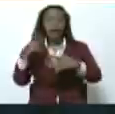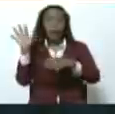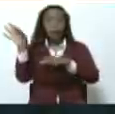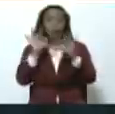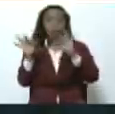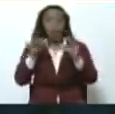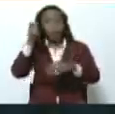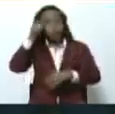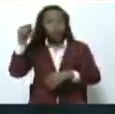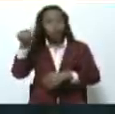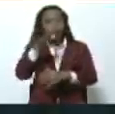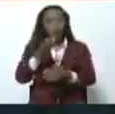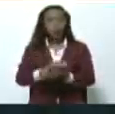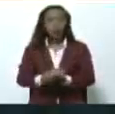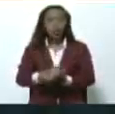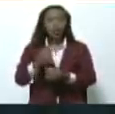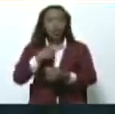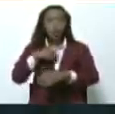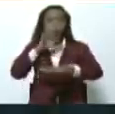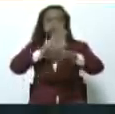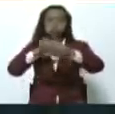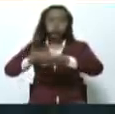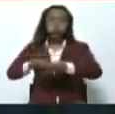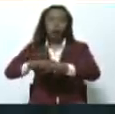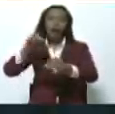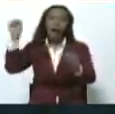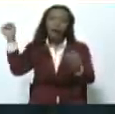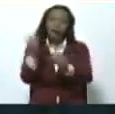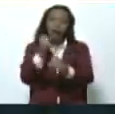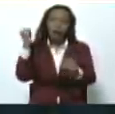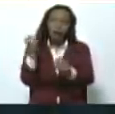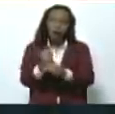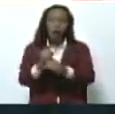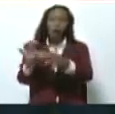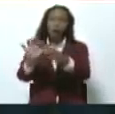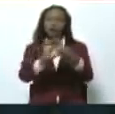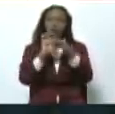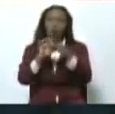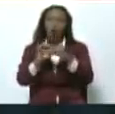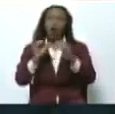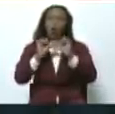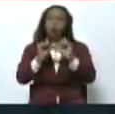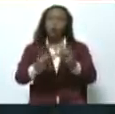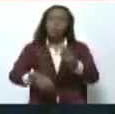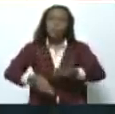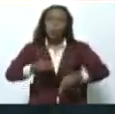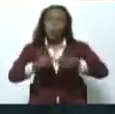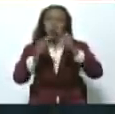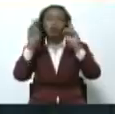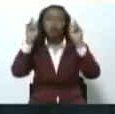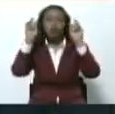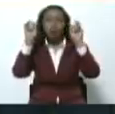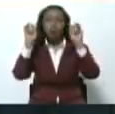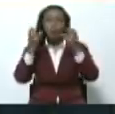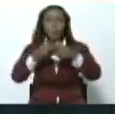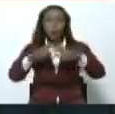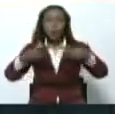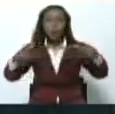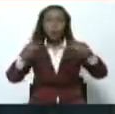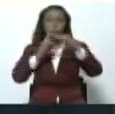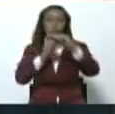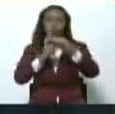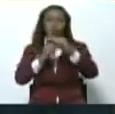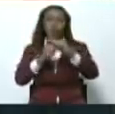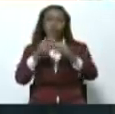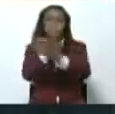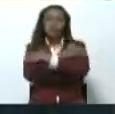electos por el pueblo. Y los llamo al trabajo, a la unión y a construir la nueva prosperidad. Felicitaciones. ¡Que